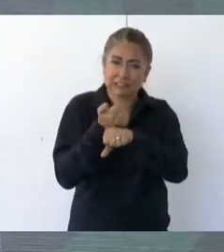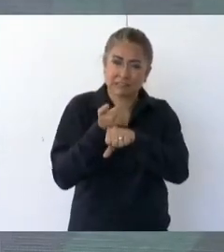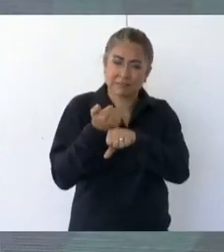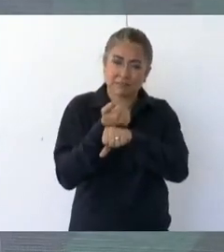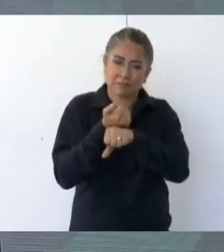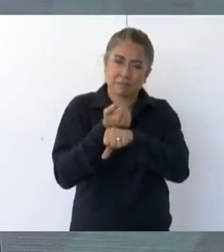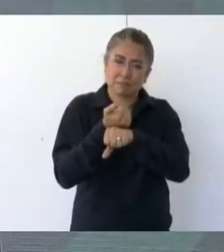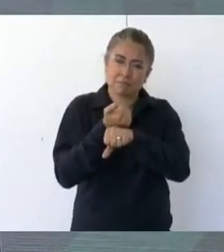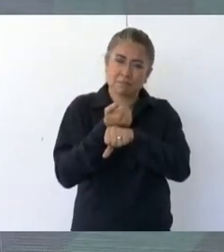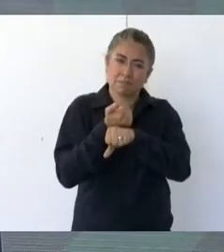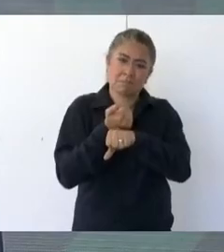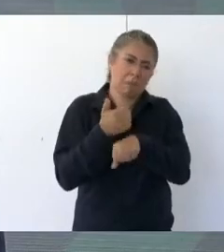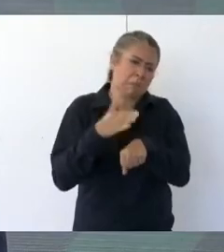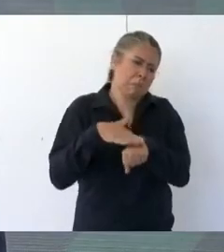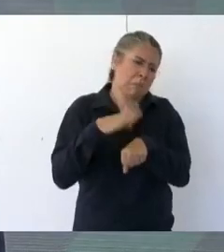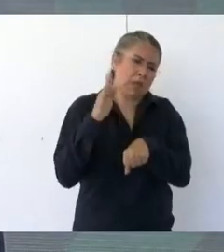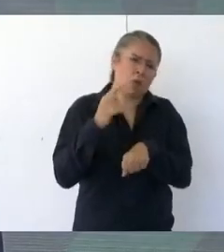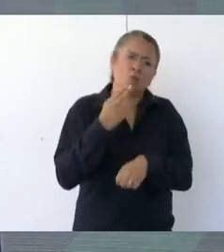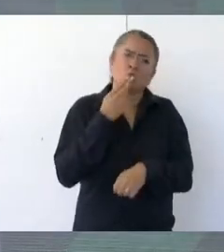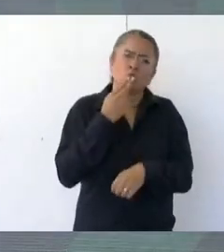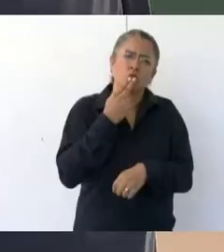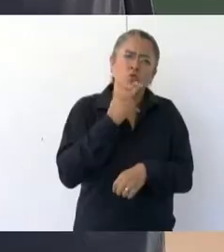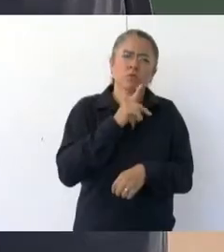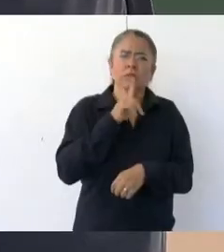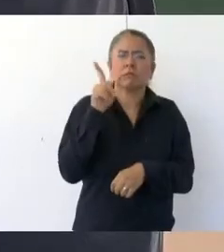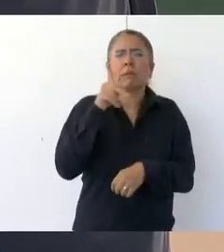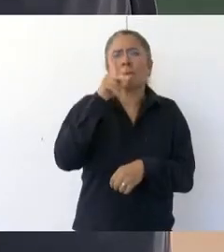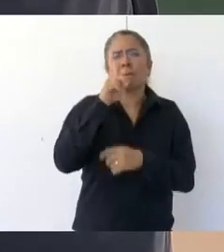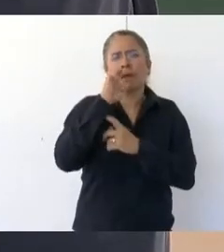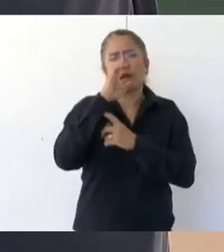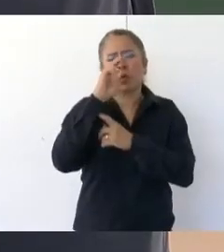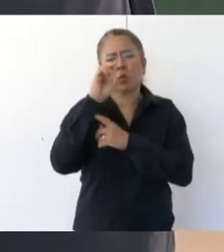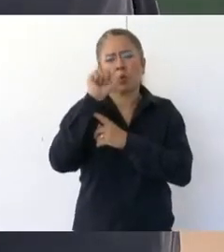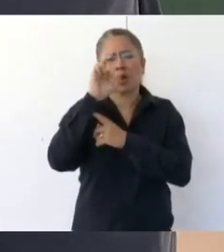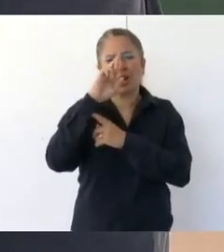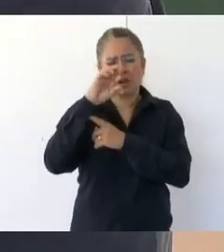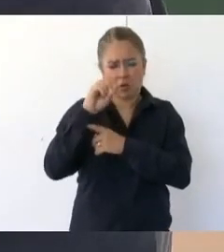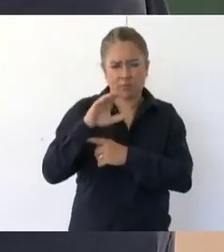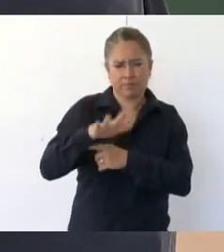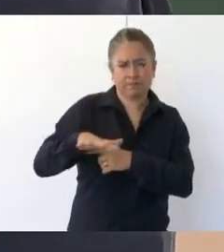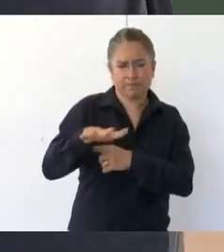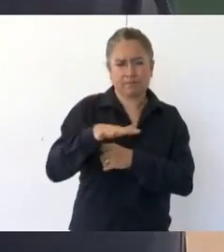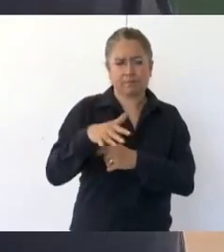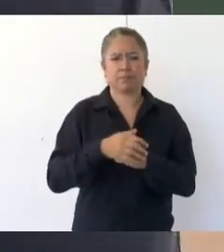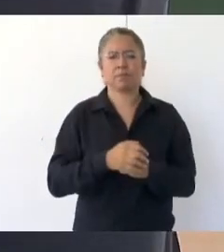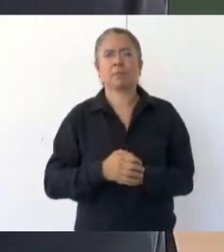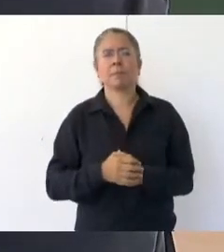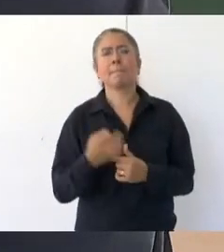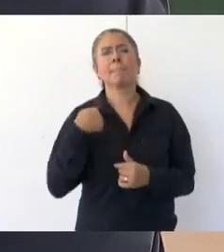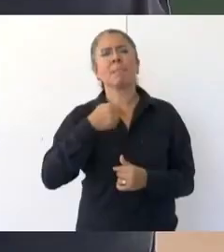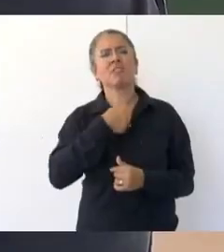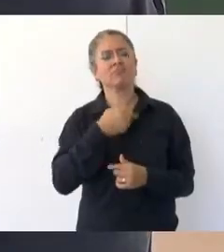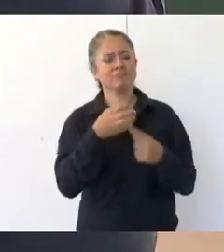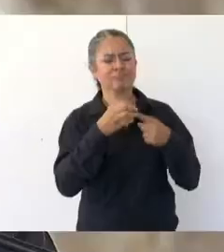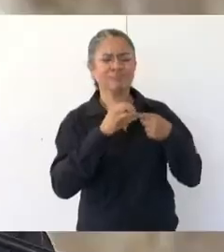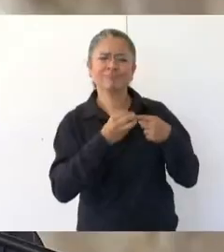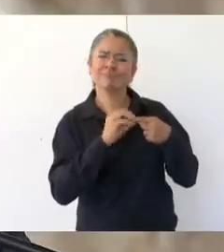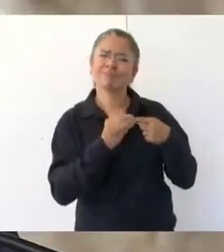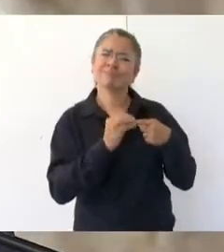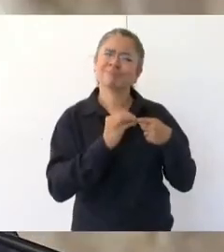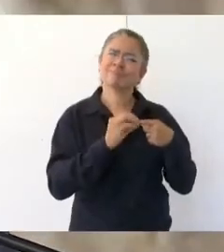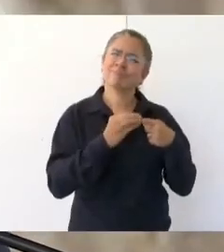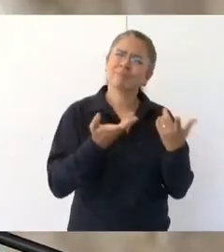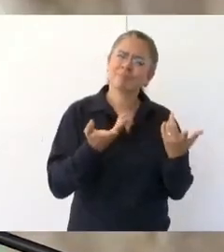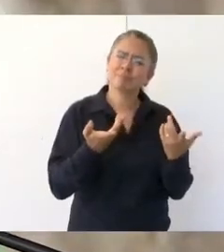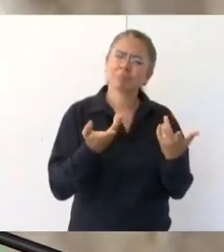se utiliza para las actividades pecuarias. En el caso del frijol, apenas ahora vamos